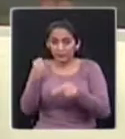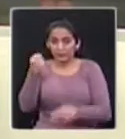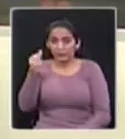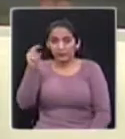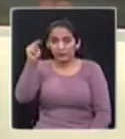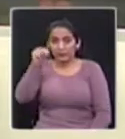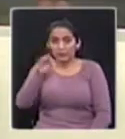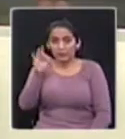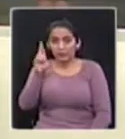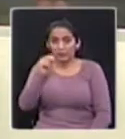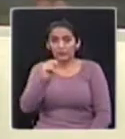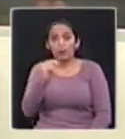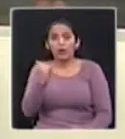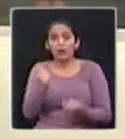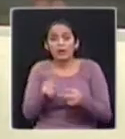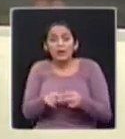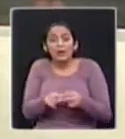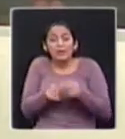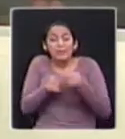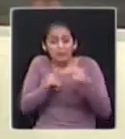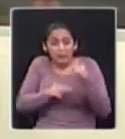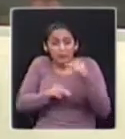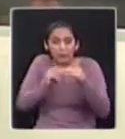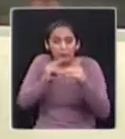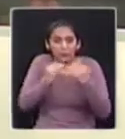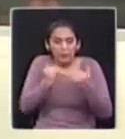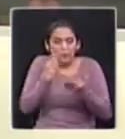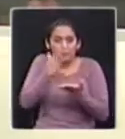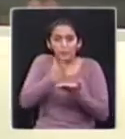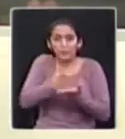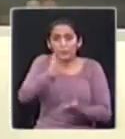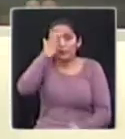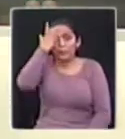presunto tráfico de influencias en la adjudicación de esta obra.